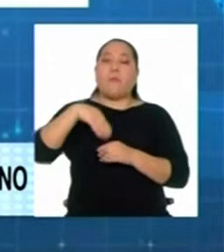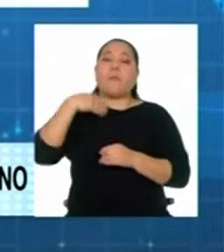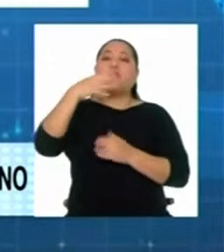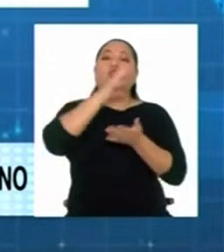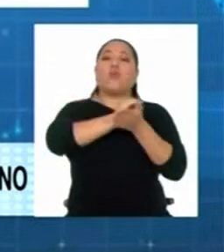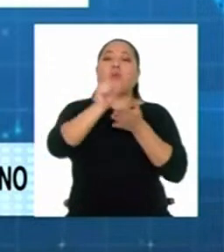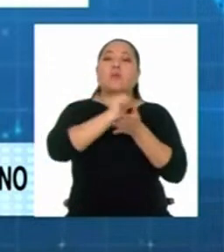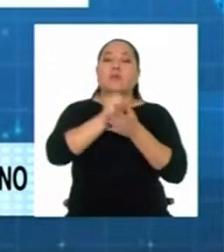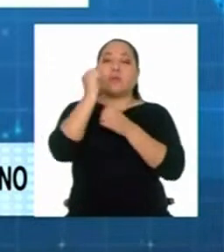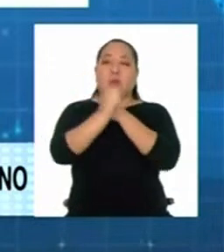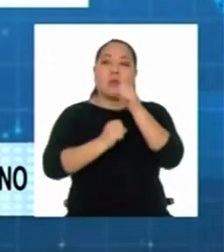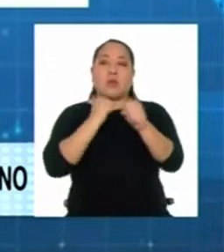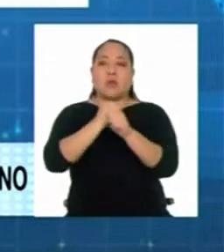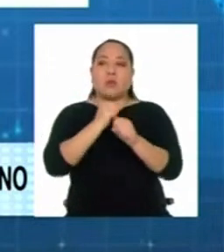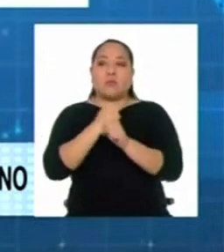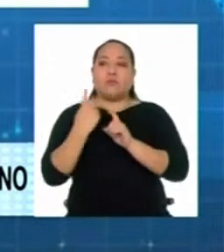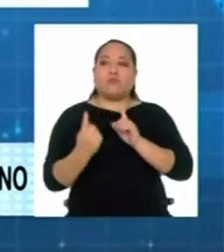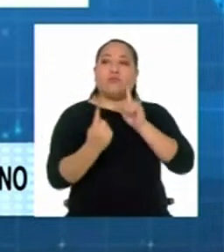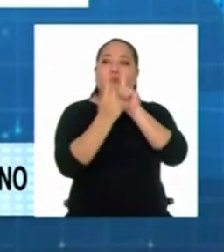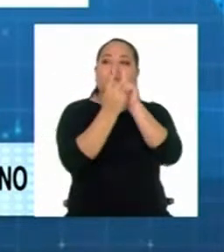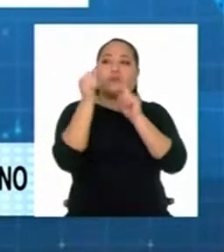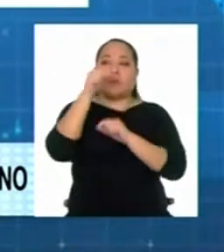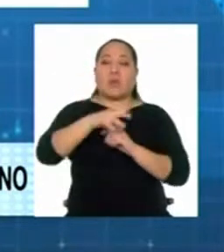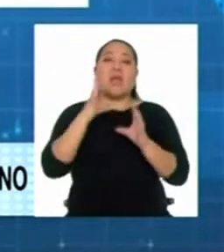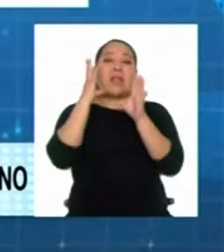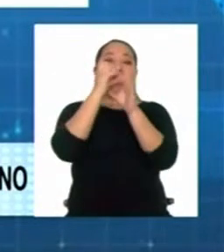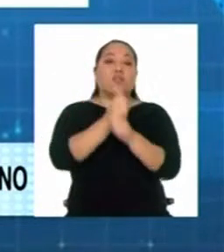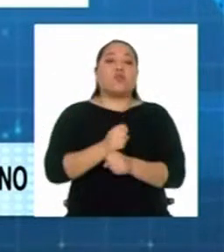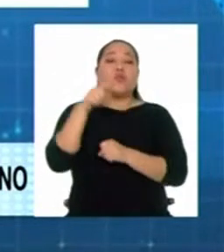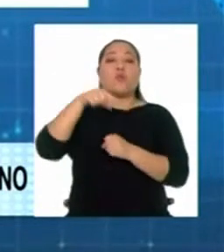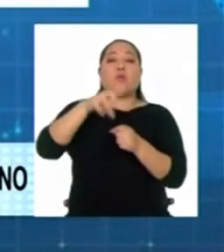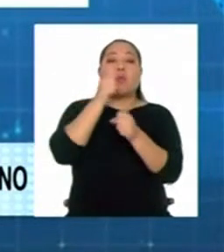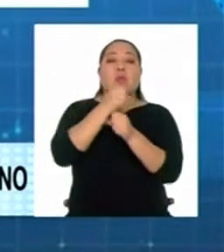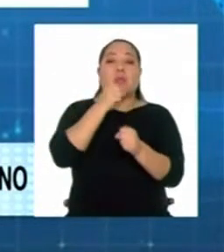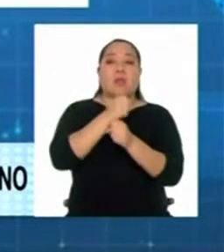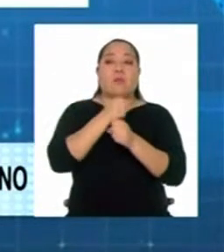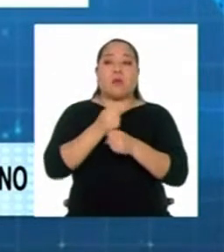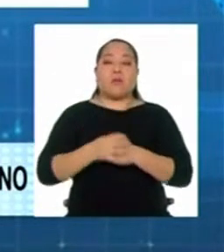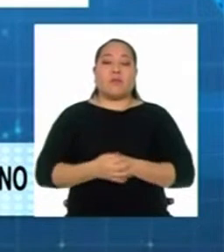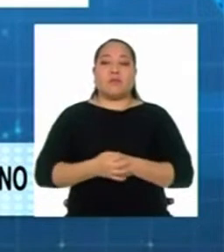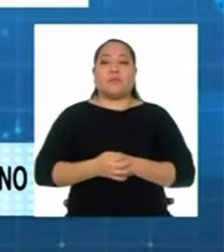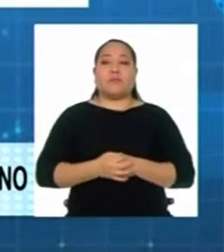Nos vemos allá, parte del resumen que está haciendo entonces del trabajo en los 100 días.